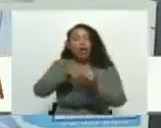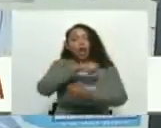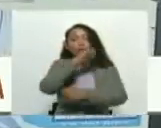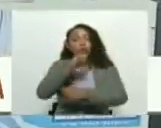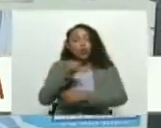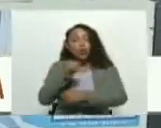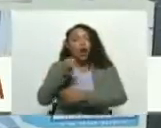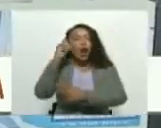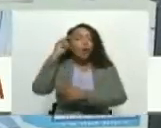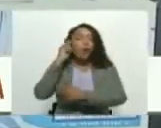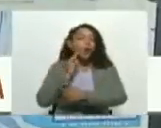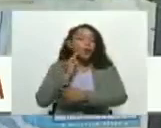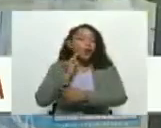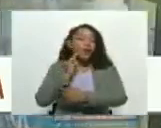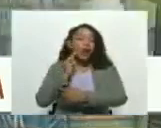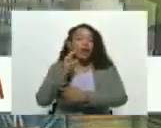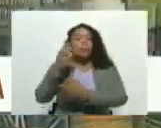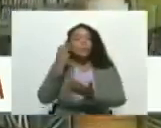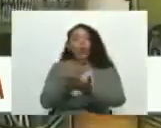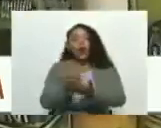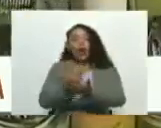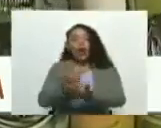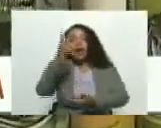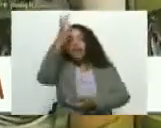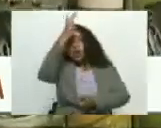estado Monagas y el estado Falcón.